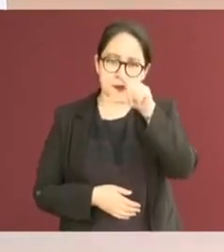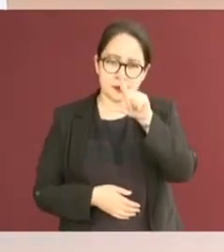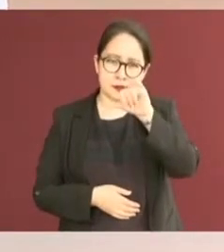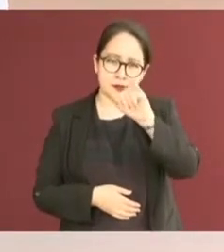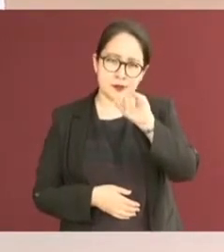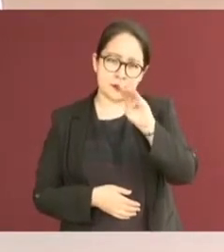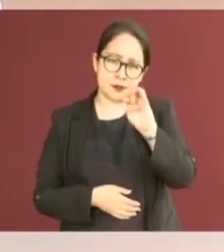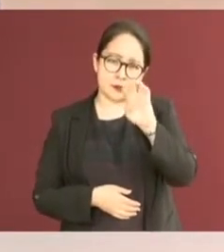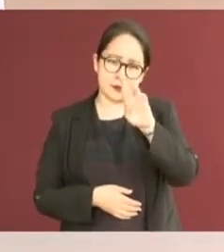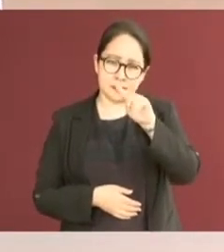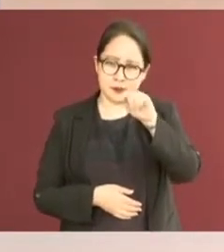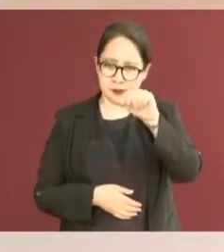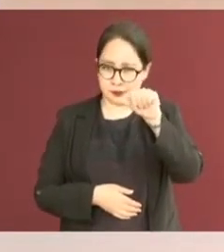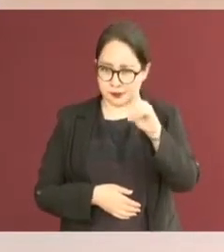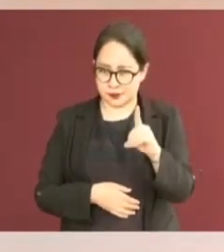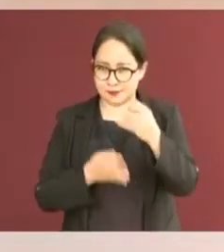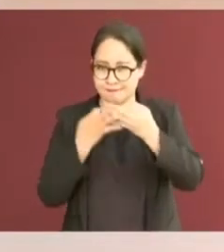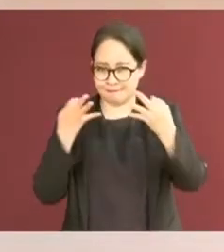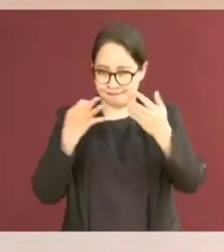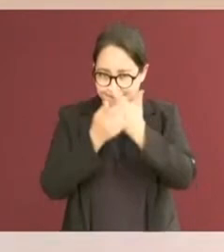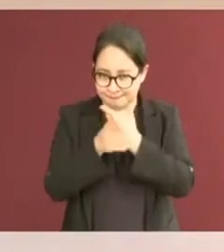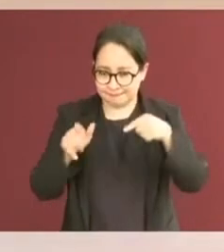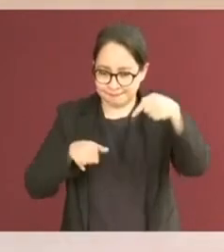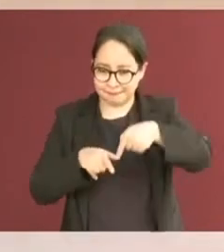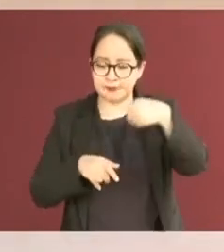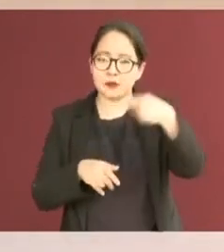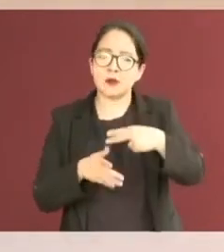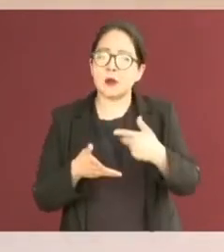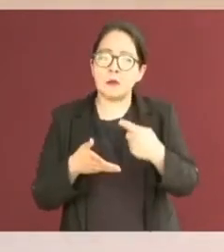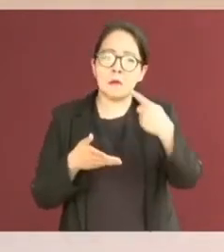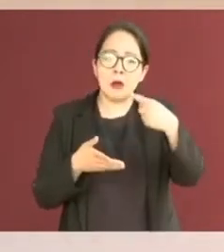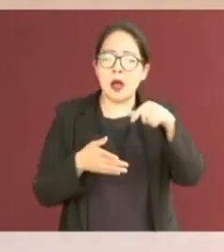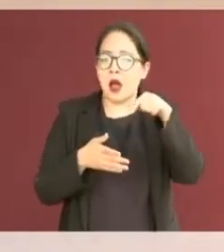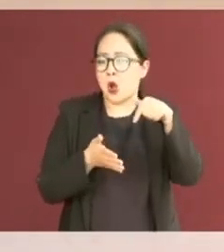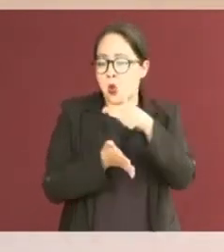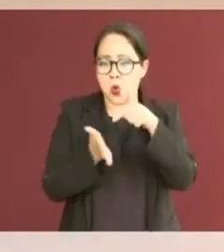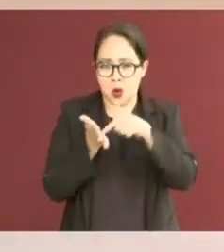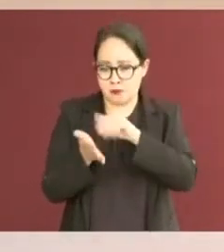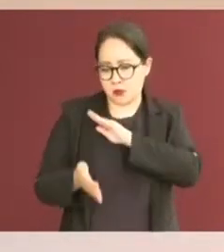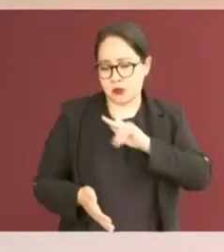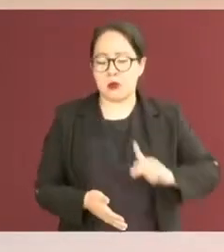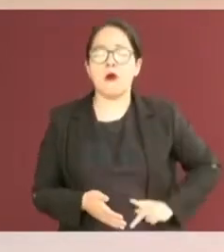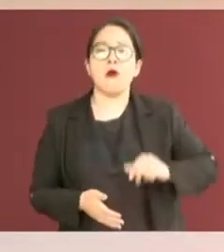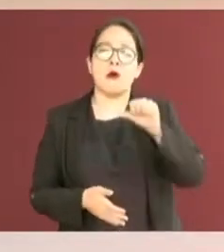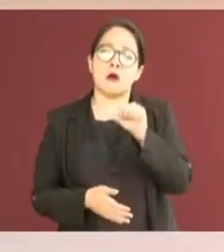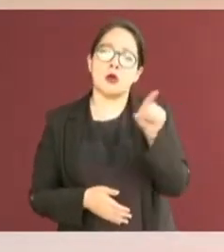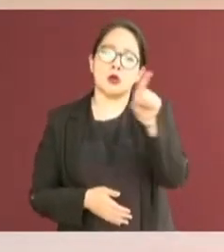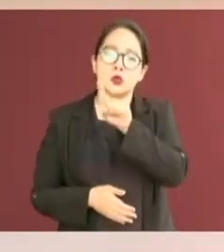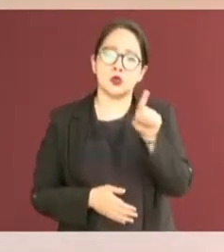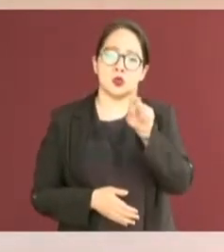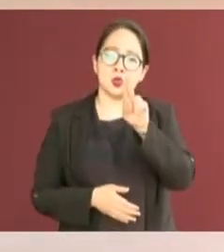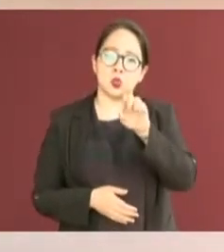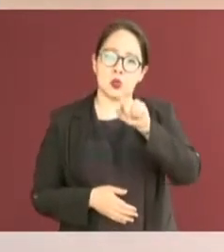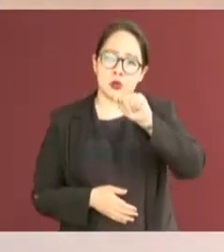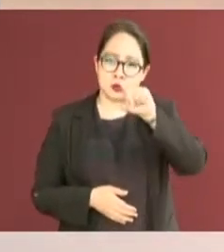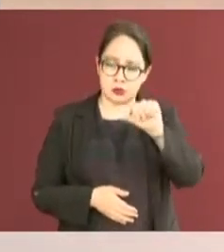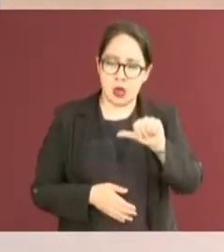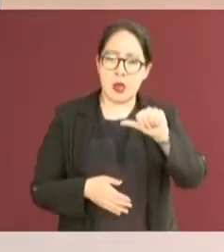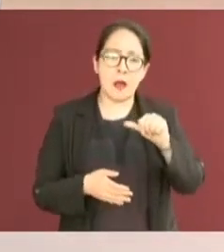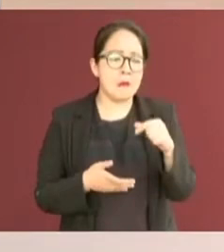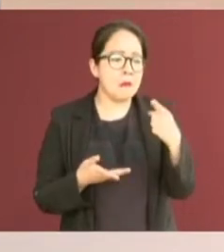para constatar que se está